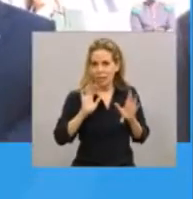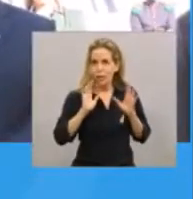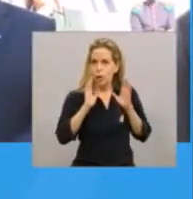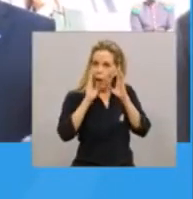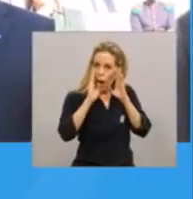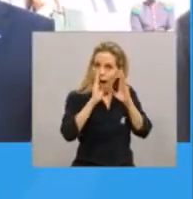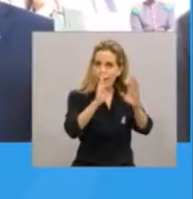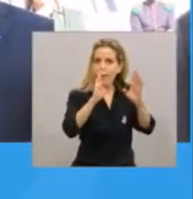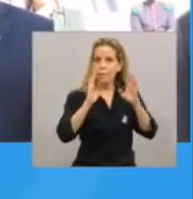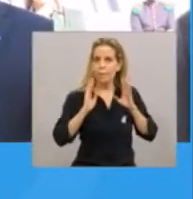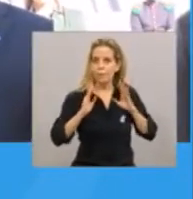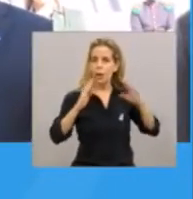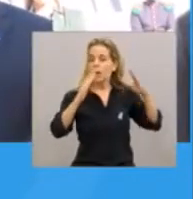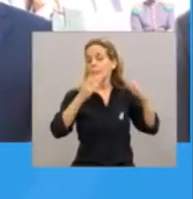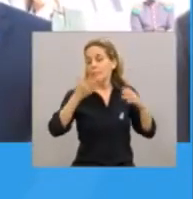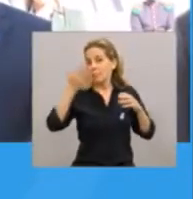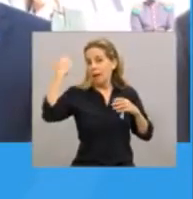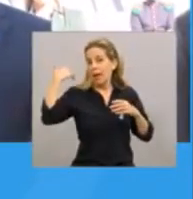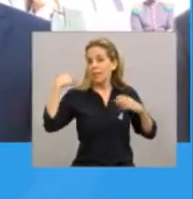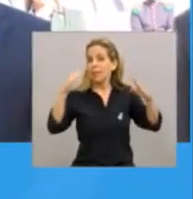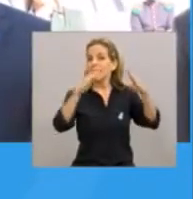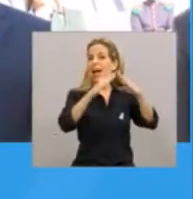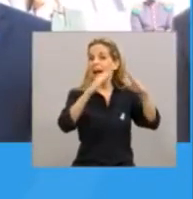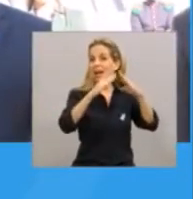nació en una casa de familia